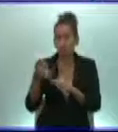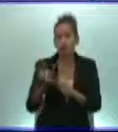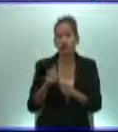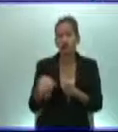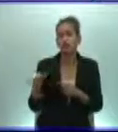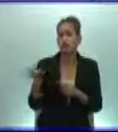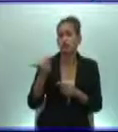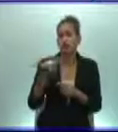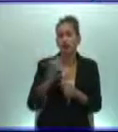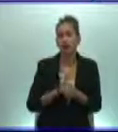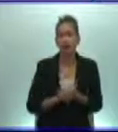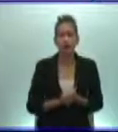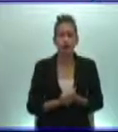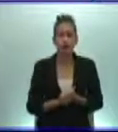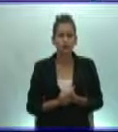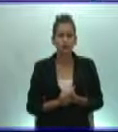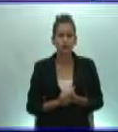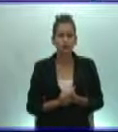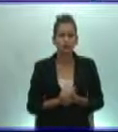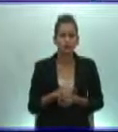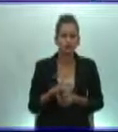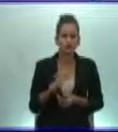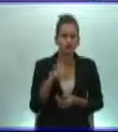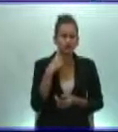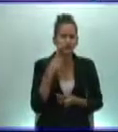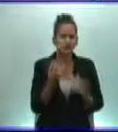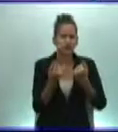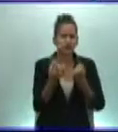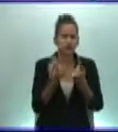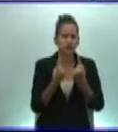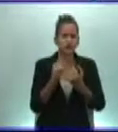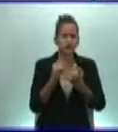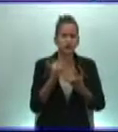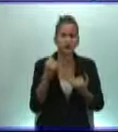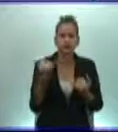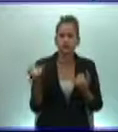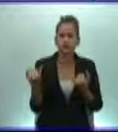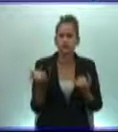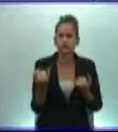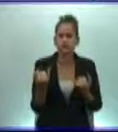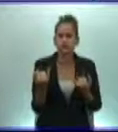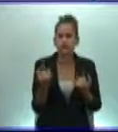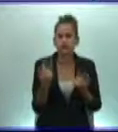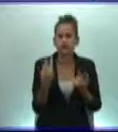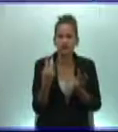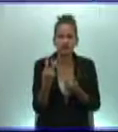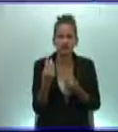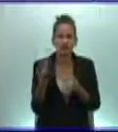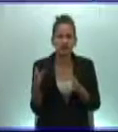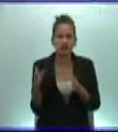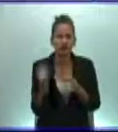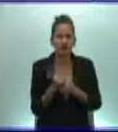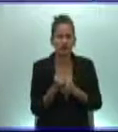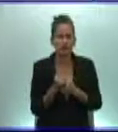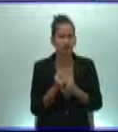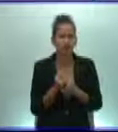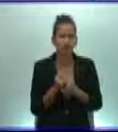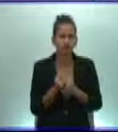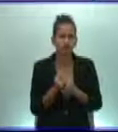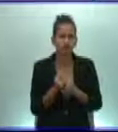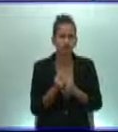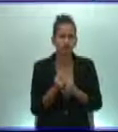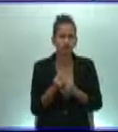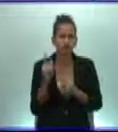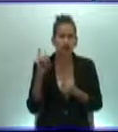respectivamente iguales. ¿Conozco alguna información del tercer lado? No, ¿verdad? Luego, ese teorema